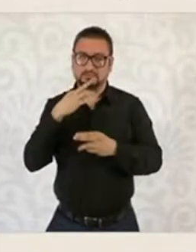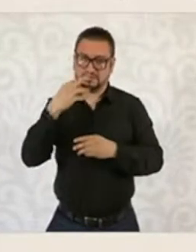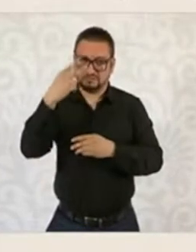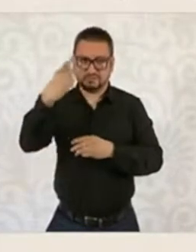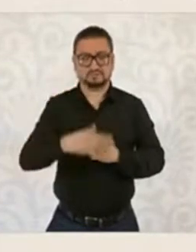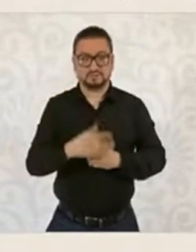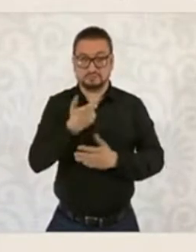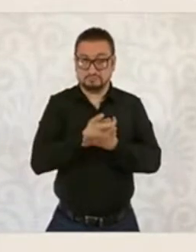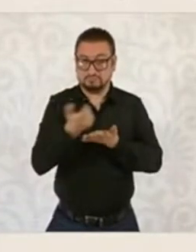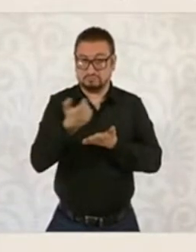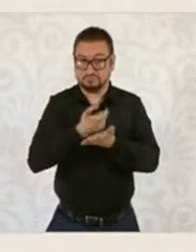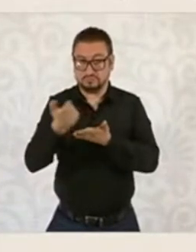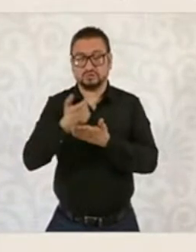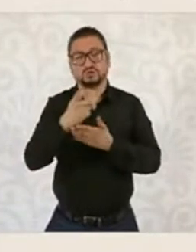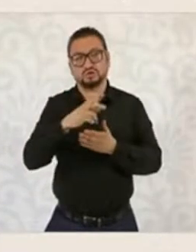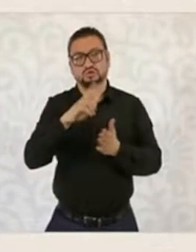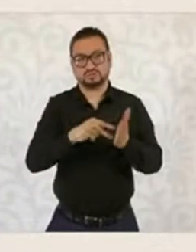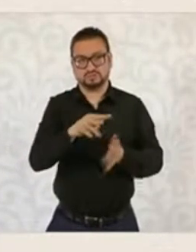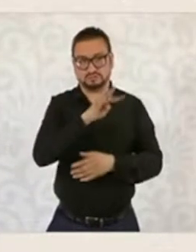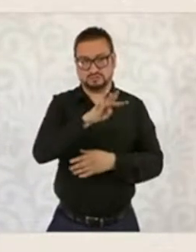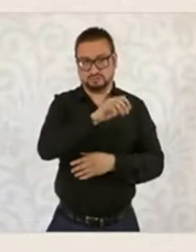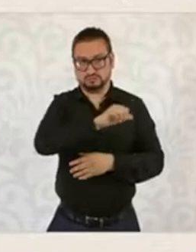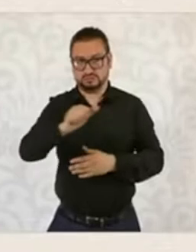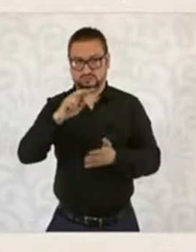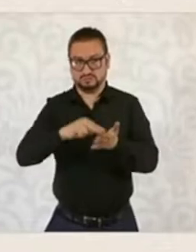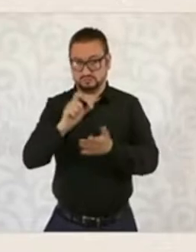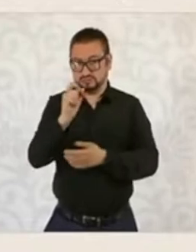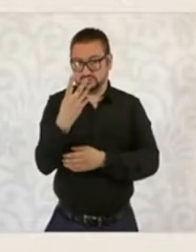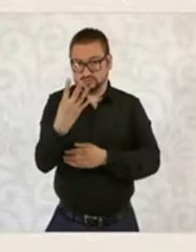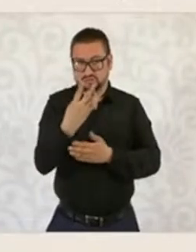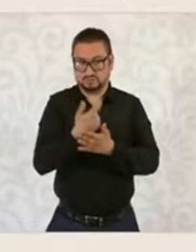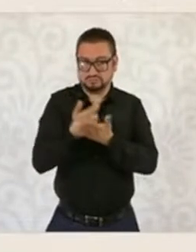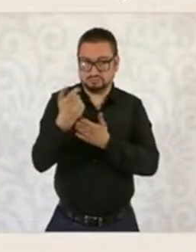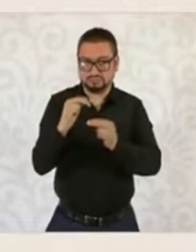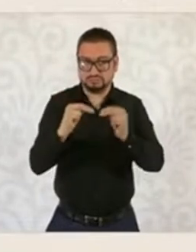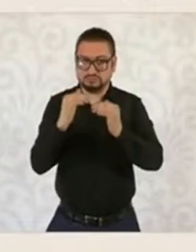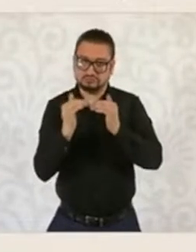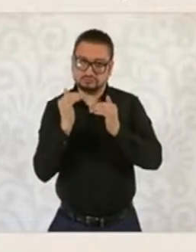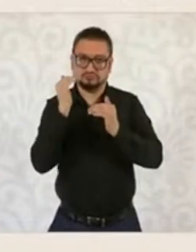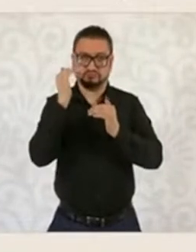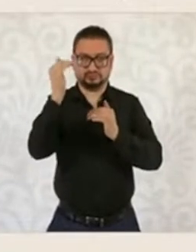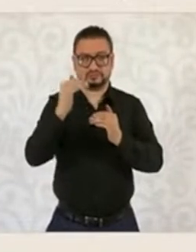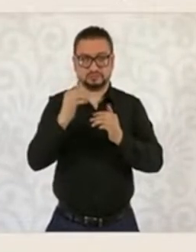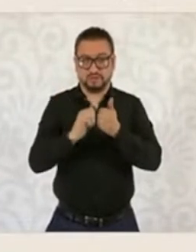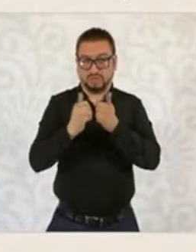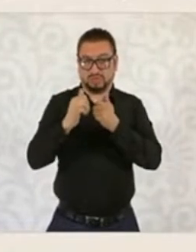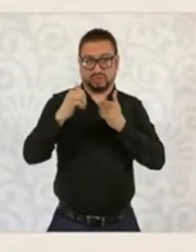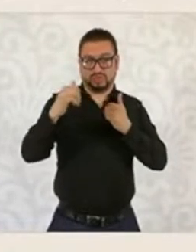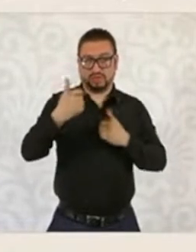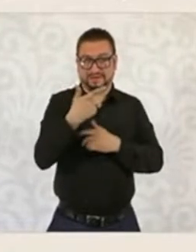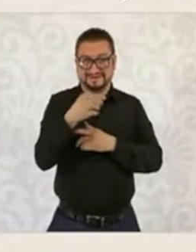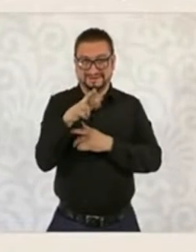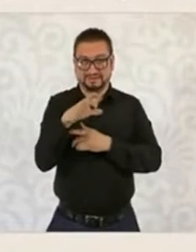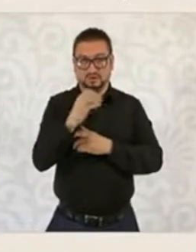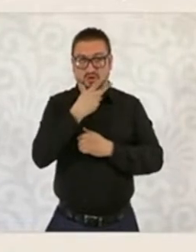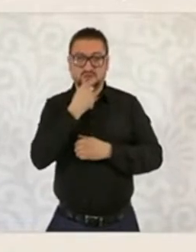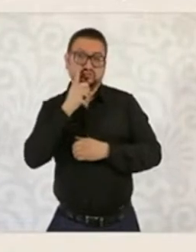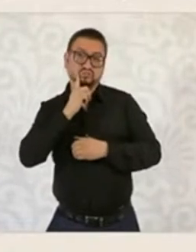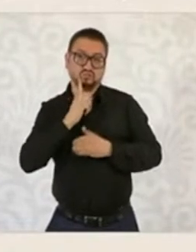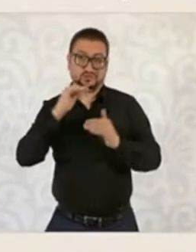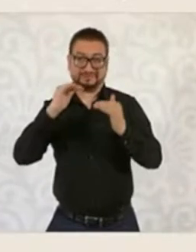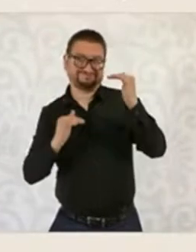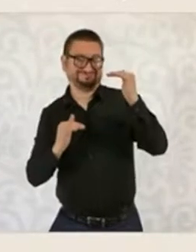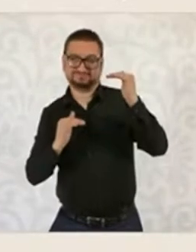Los incrementos de los salarios mínimos de 2019 a 2024 redujeron la brecha salarial de género, que esto es también una contribución muy